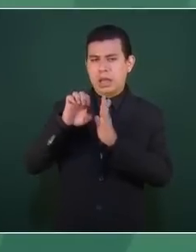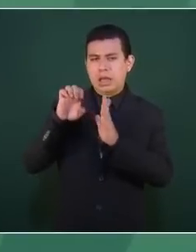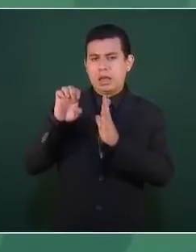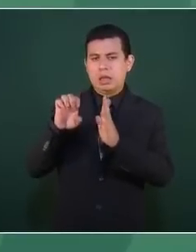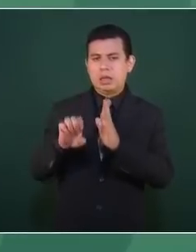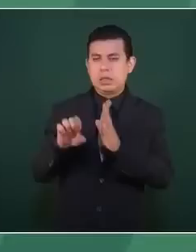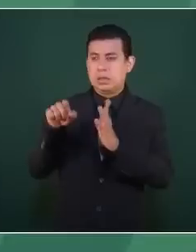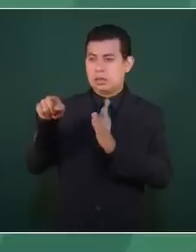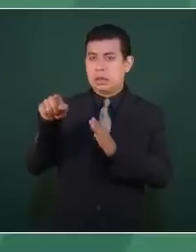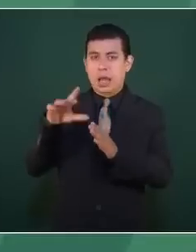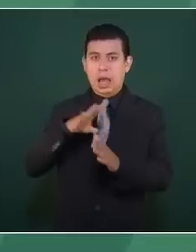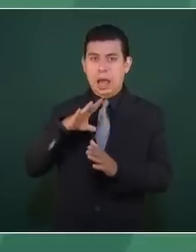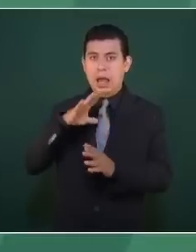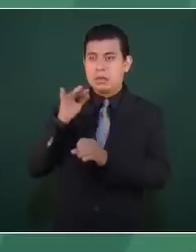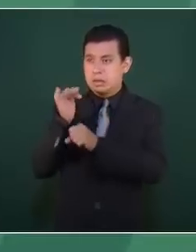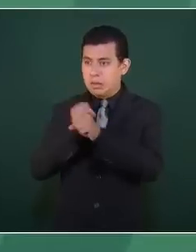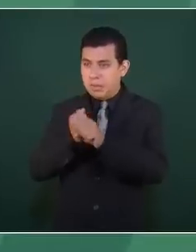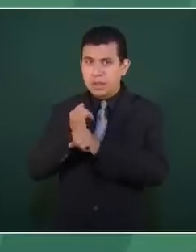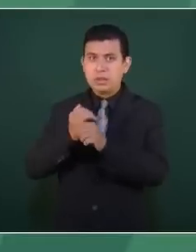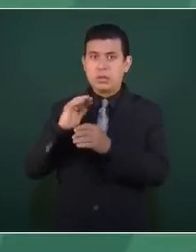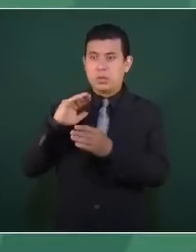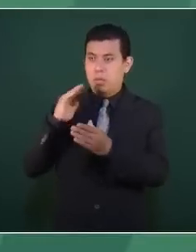las carpetas de investigación,